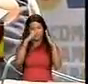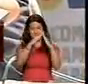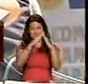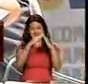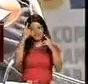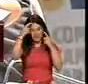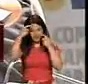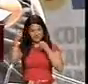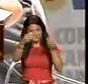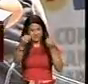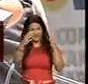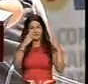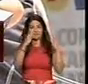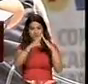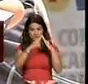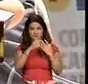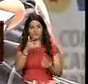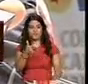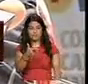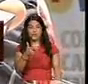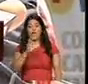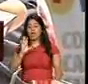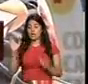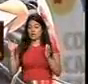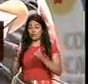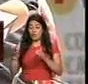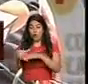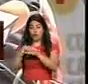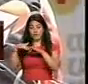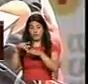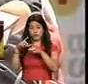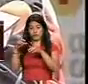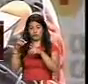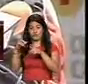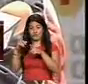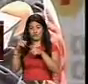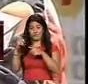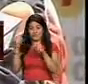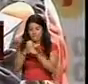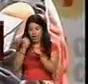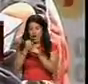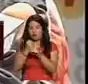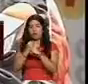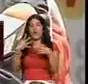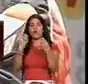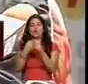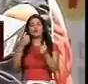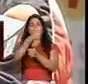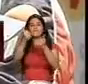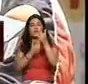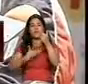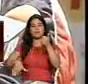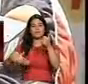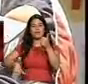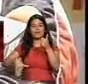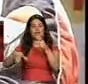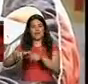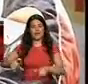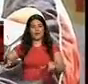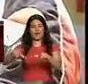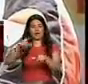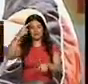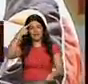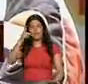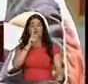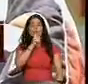trabajando hemos el equipo de gobierno del comandante Chávez con el vicepresidente territorial Rafael Ramírez